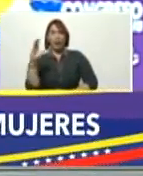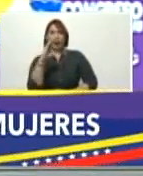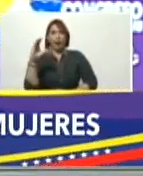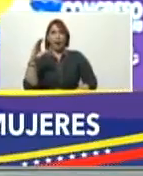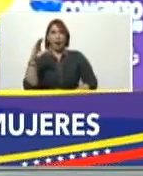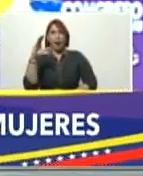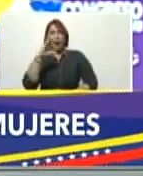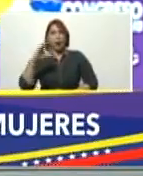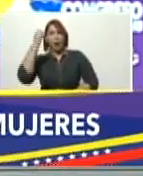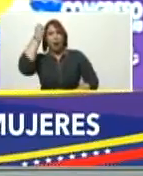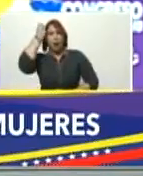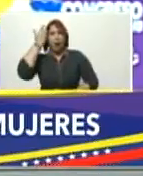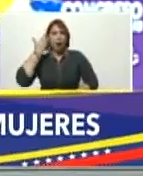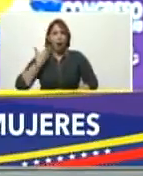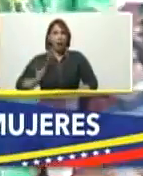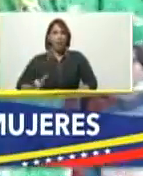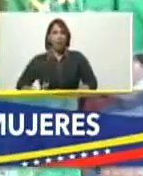Carmen Teresa.